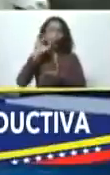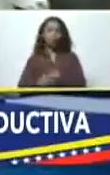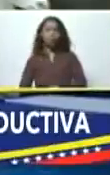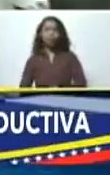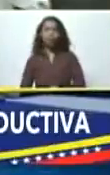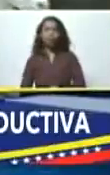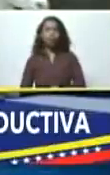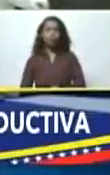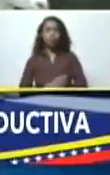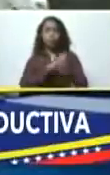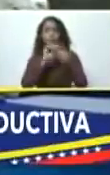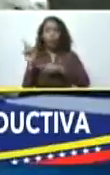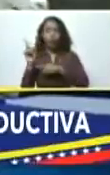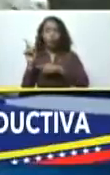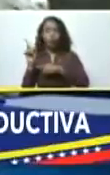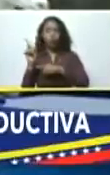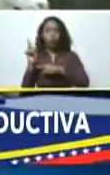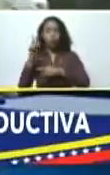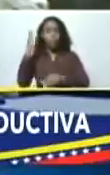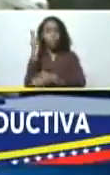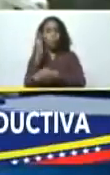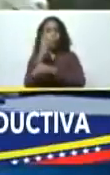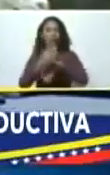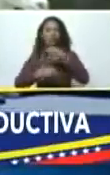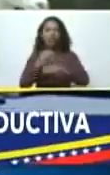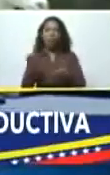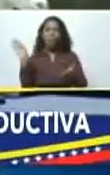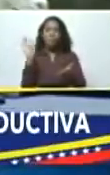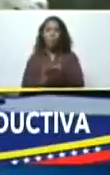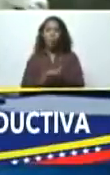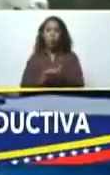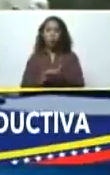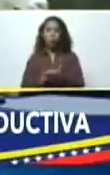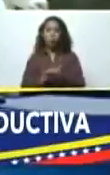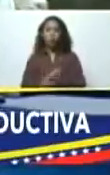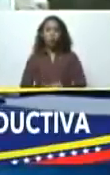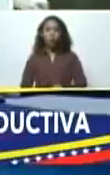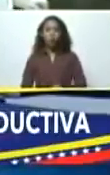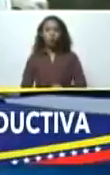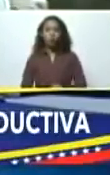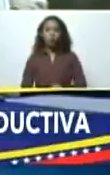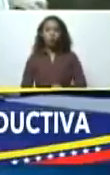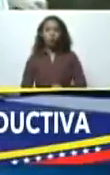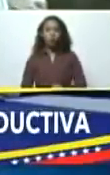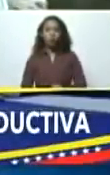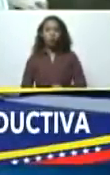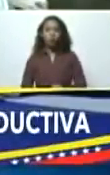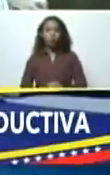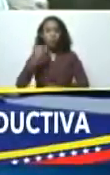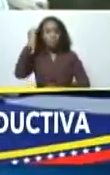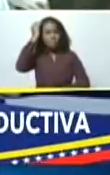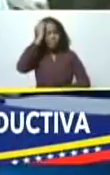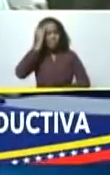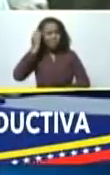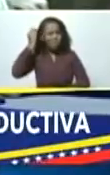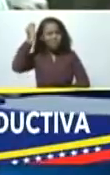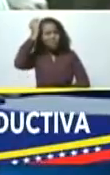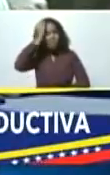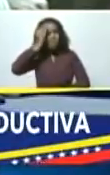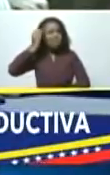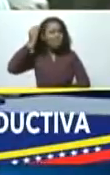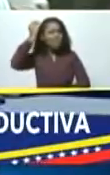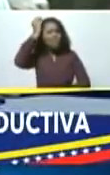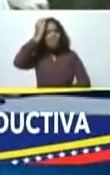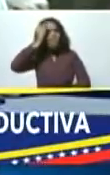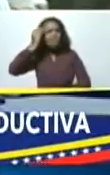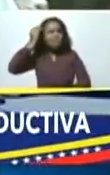Y en estas sanciones lo que hicimos fue plantarnos. Meterle el coco. El coco